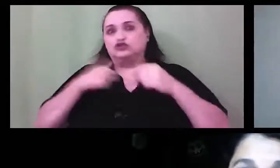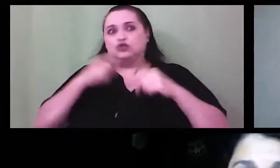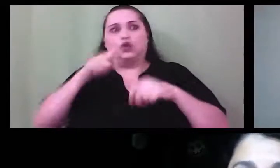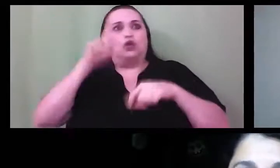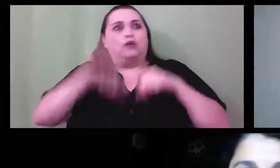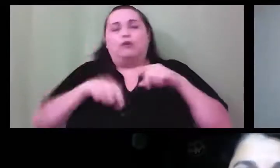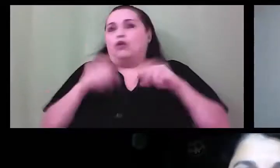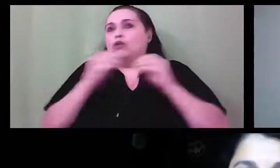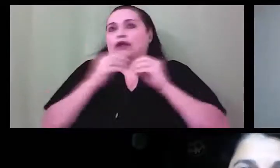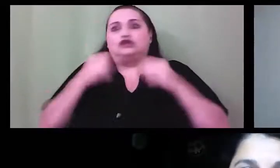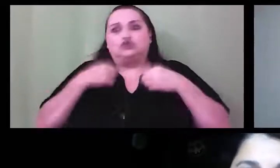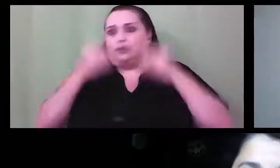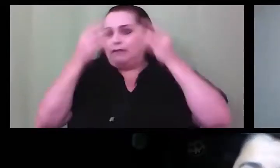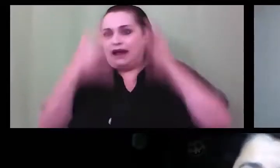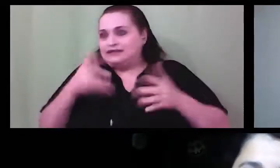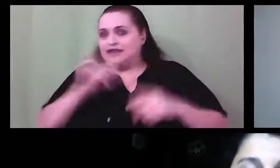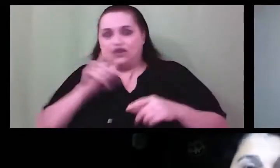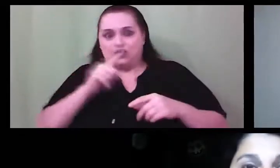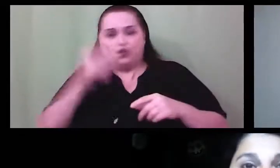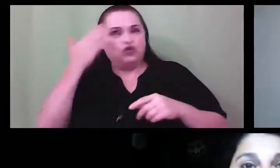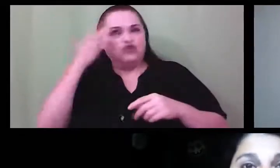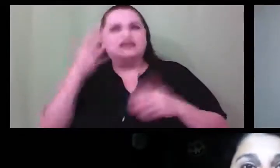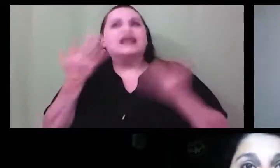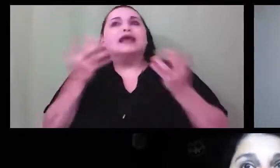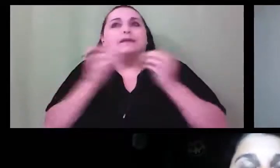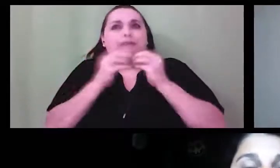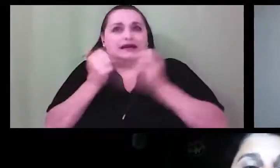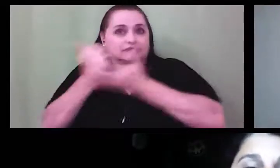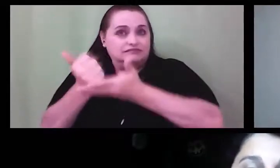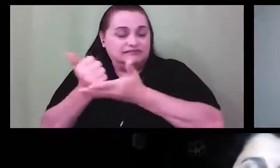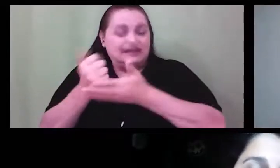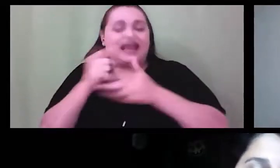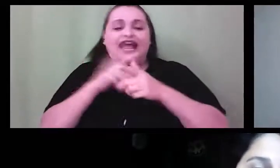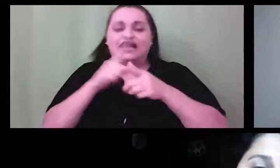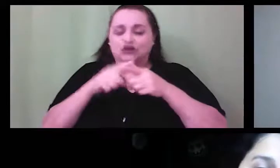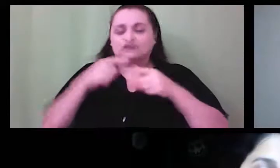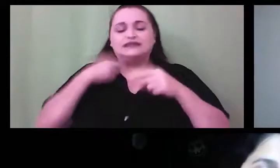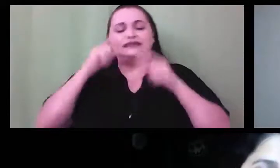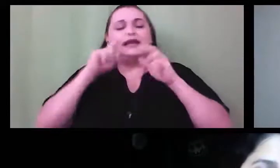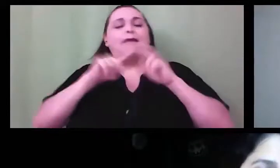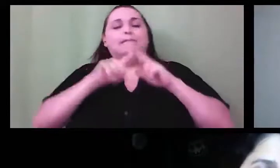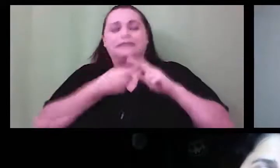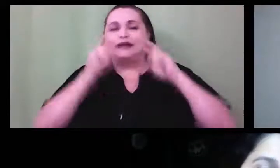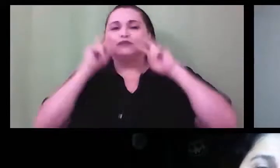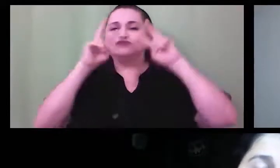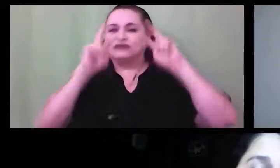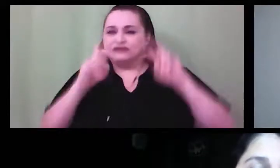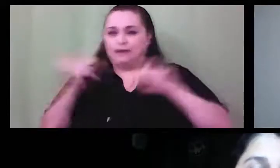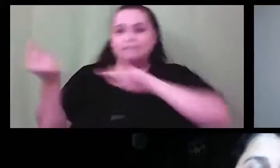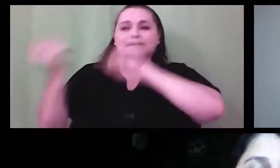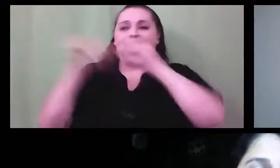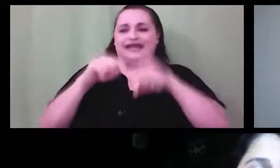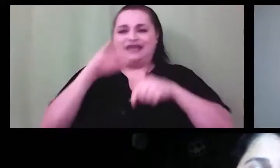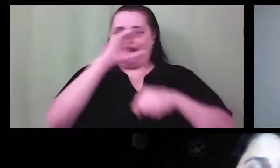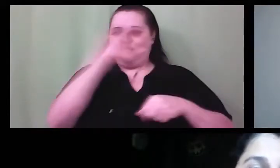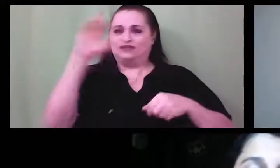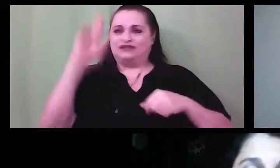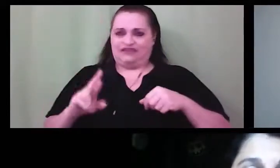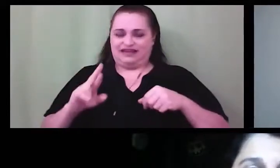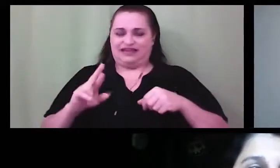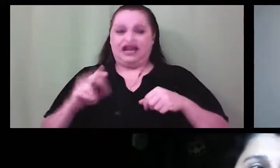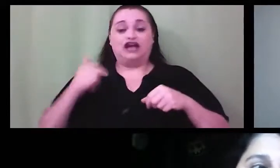no soy maestra, no sé qué más. Entonces empezamos a analizar venirnos a Costa Rica. Obviamente,